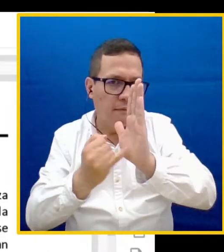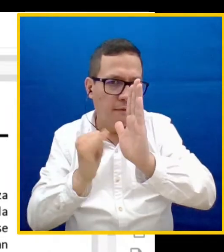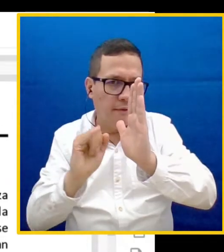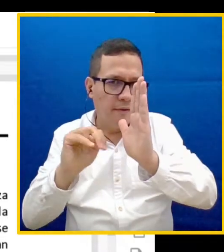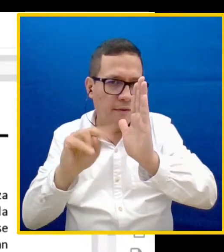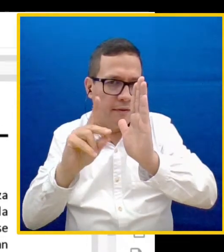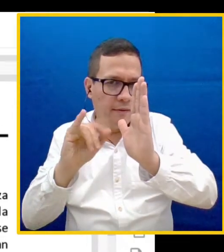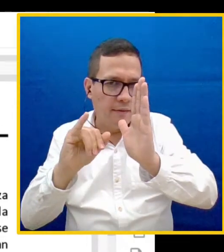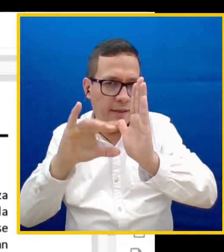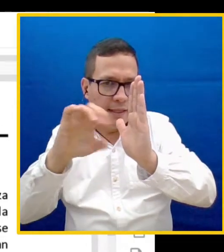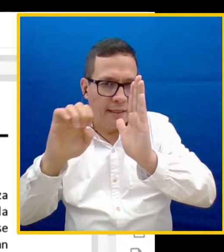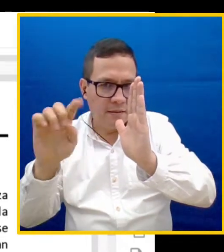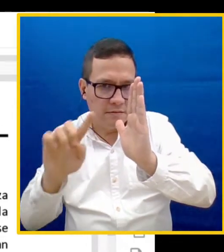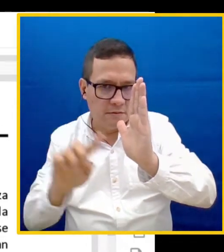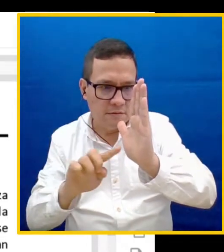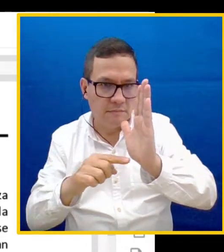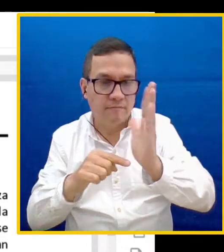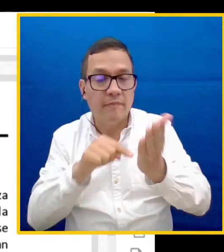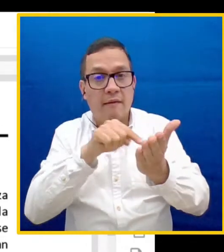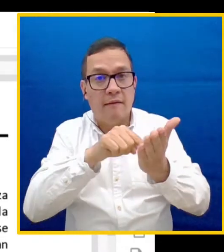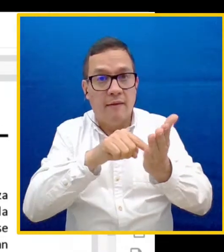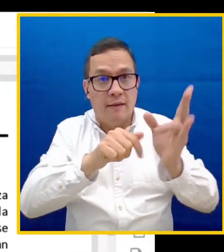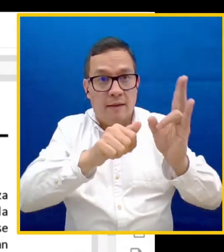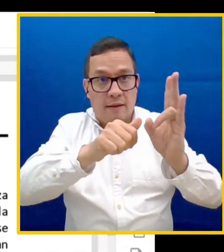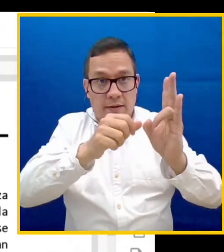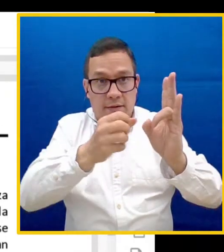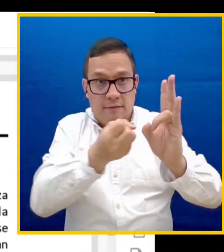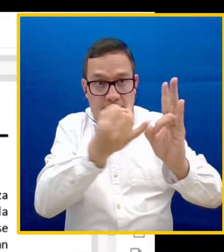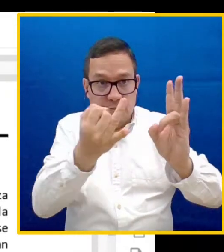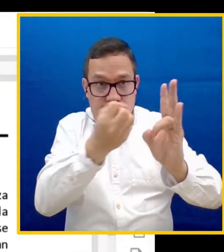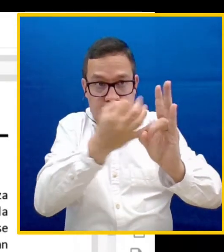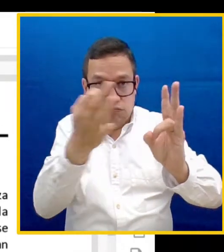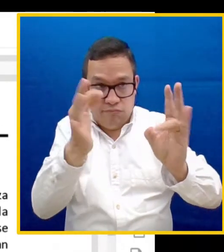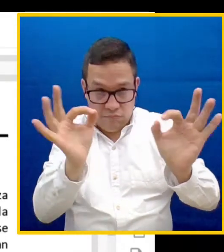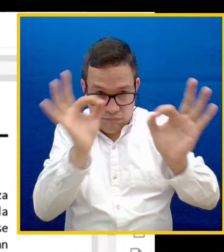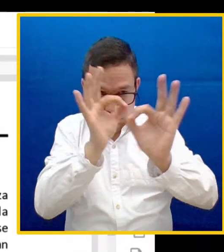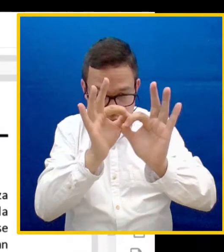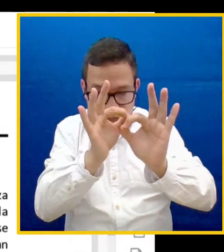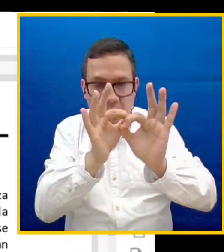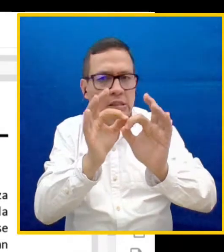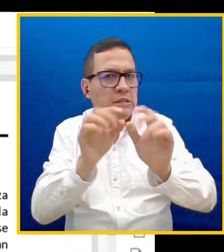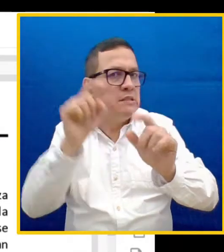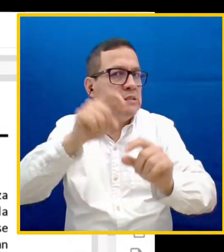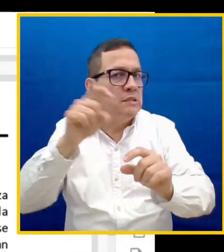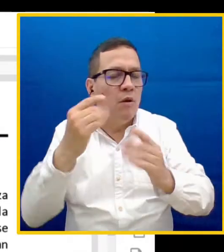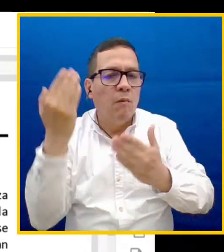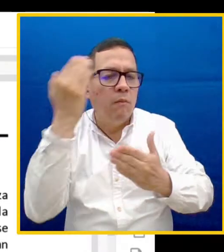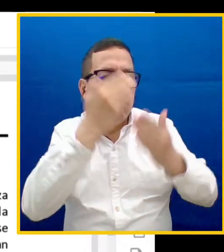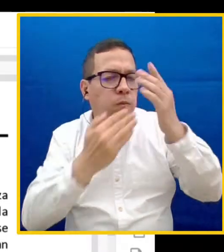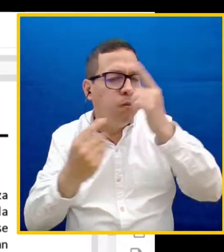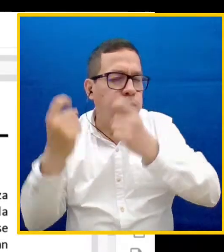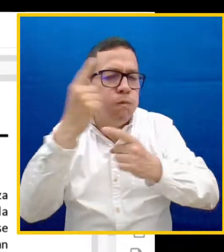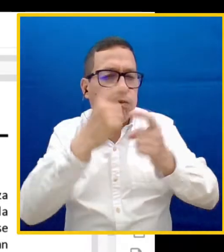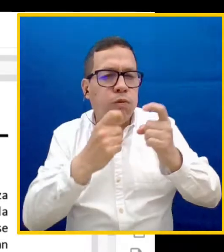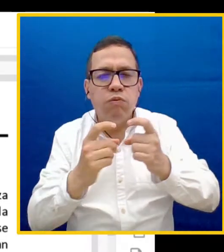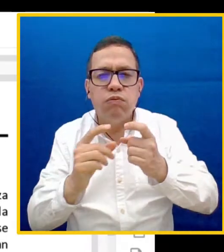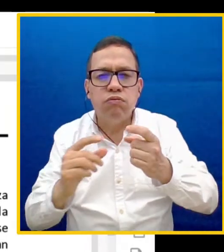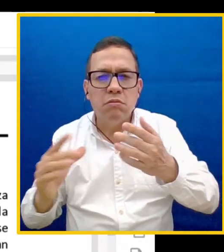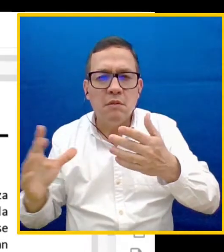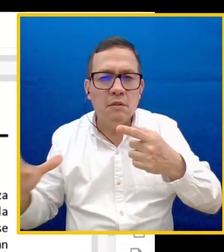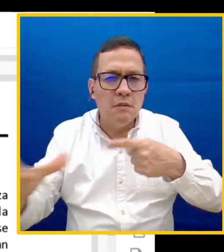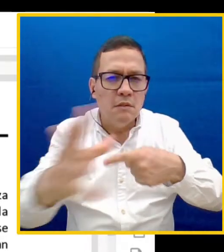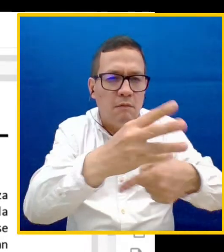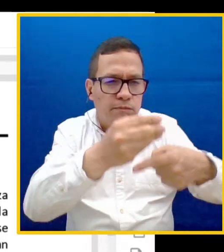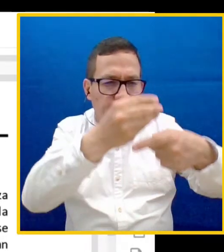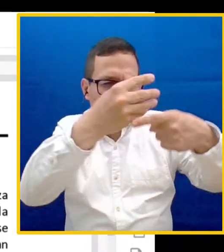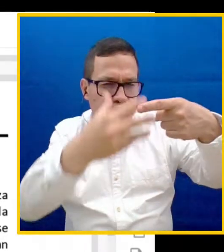el enfoque cuantitativo, la manera correcta de conocer es producir un análisis a partir de los datos